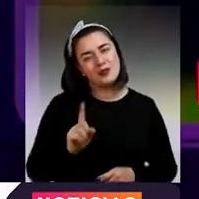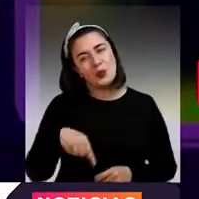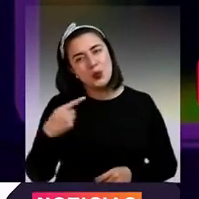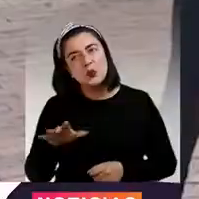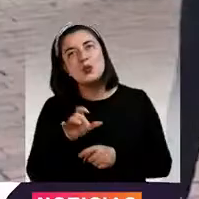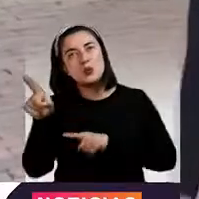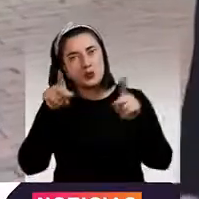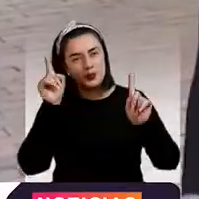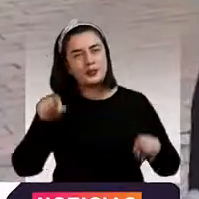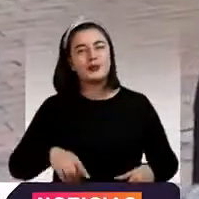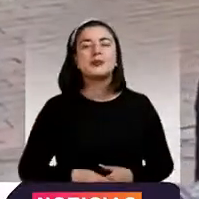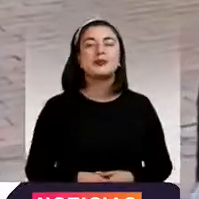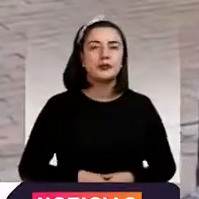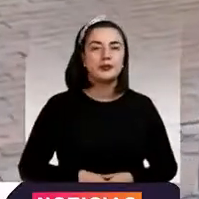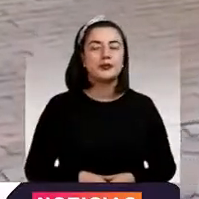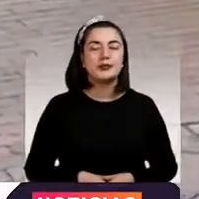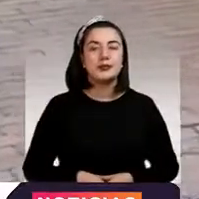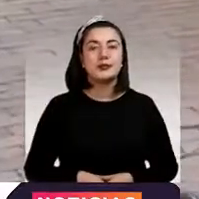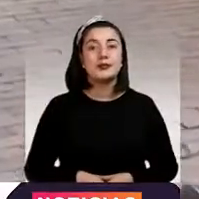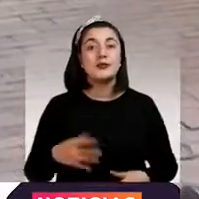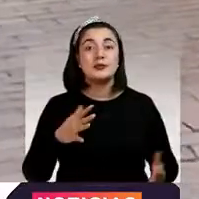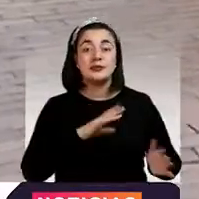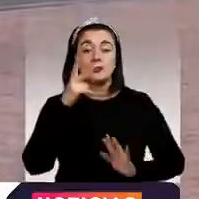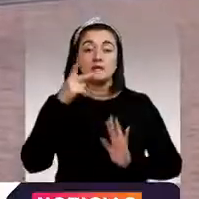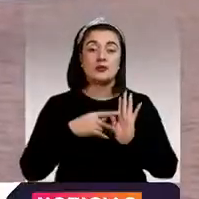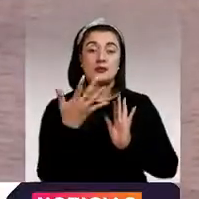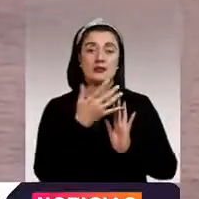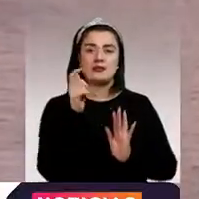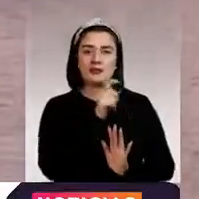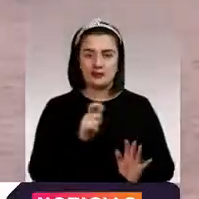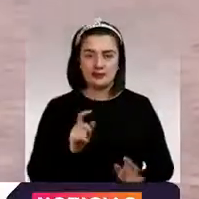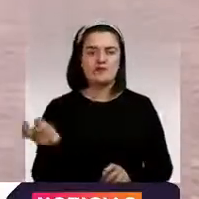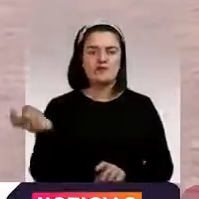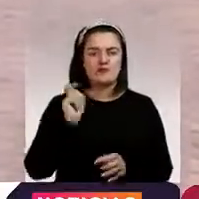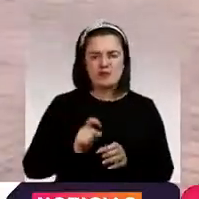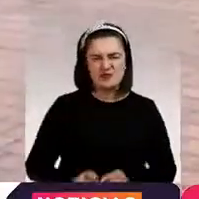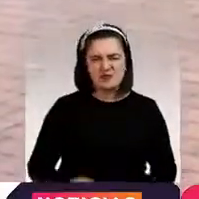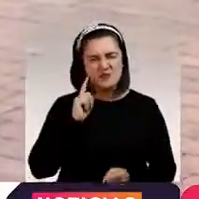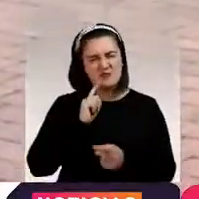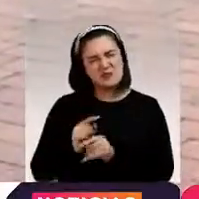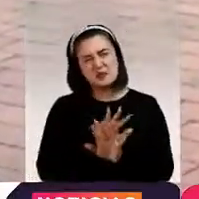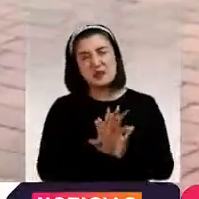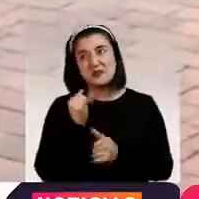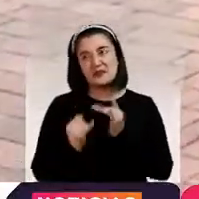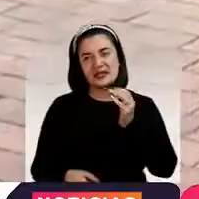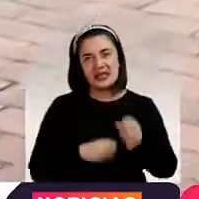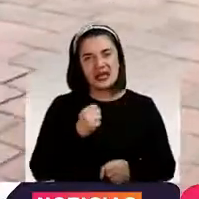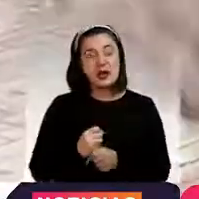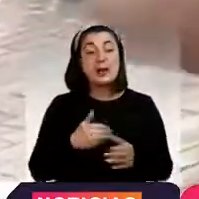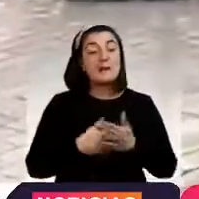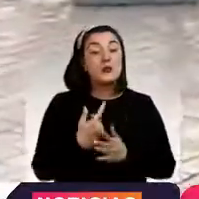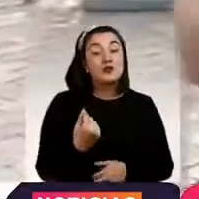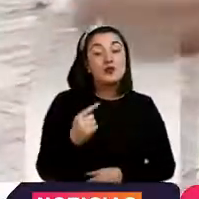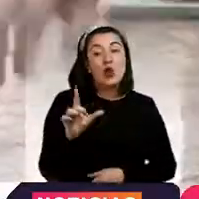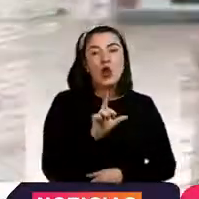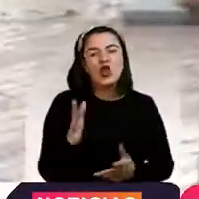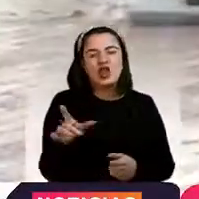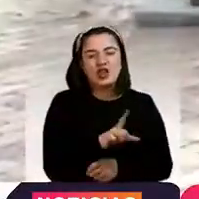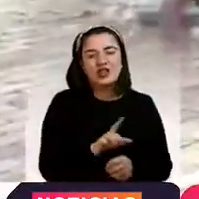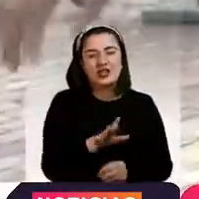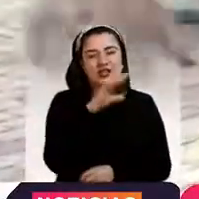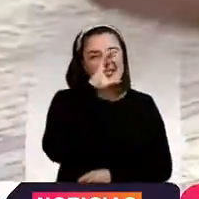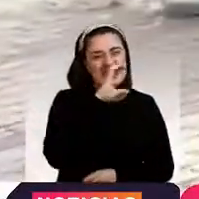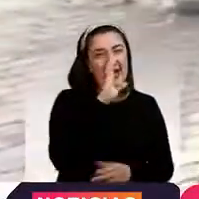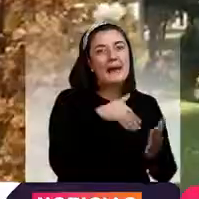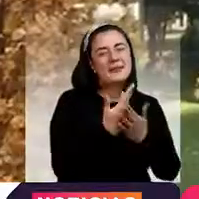país. Más de 2.500 personas correrán la carrera de fin de año que tuvo su evento de inicio este lunes en la localidad de Chapinero.